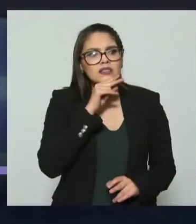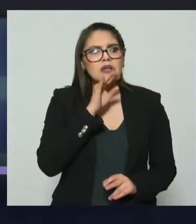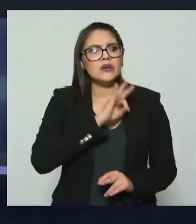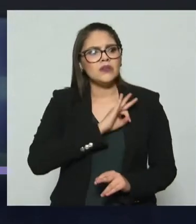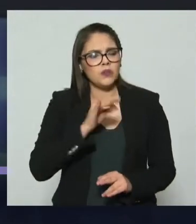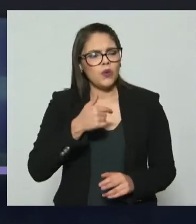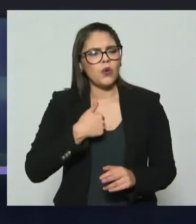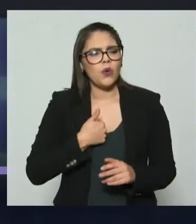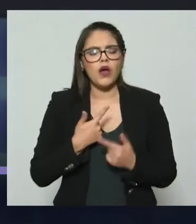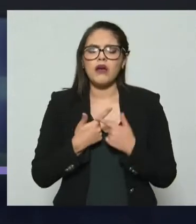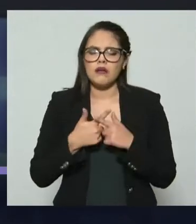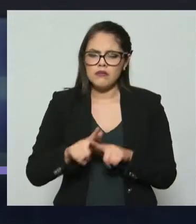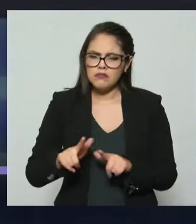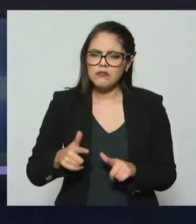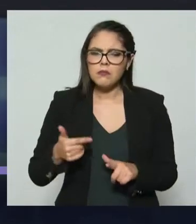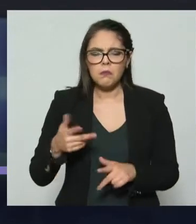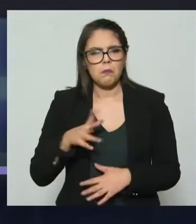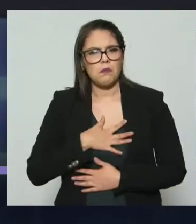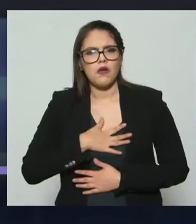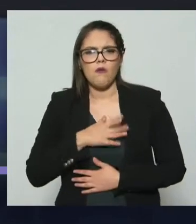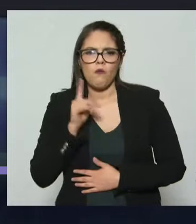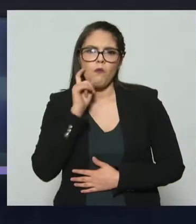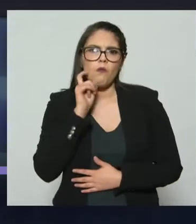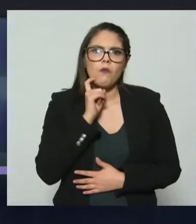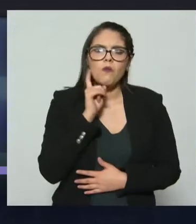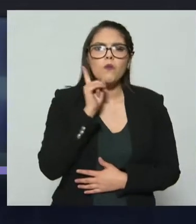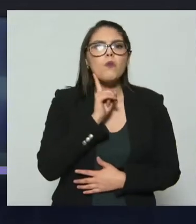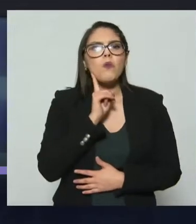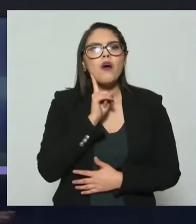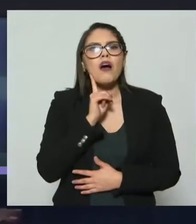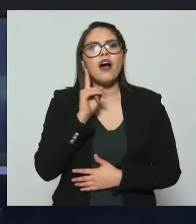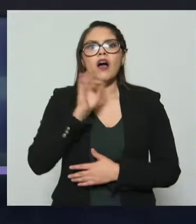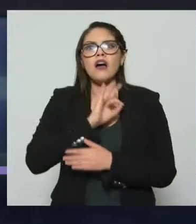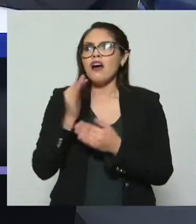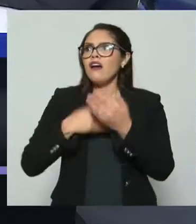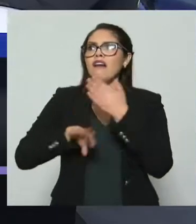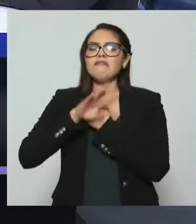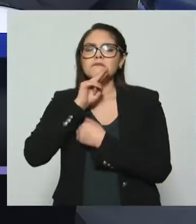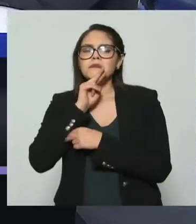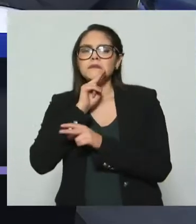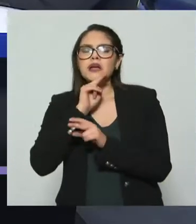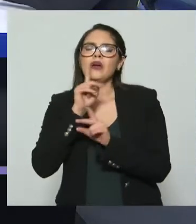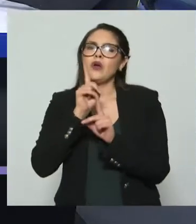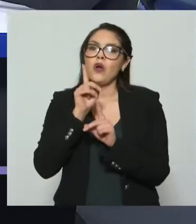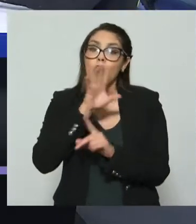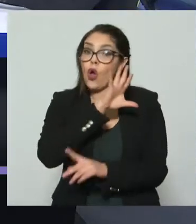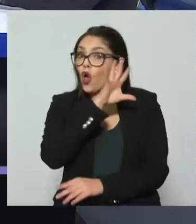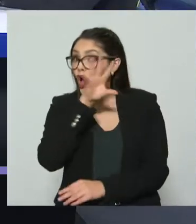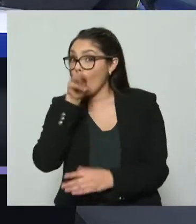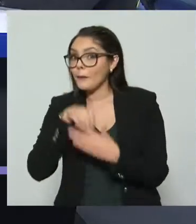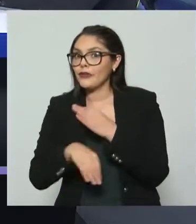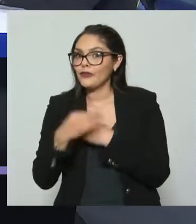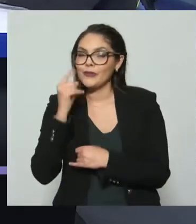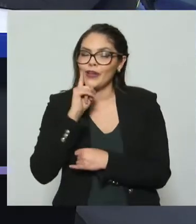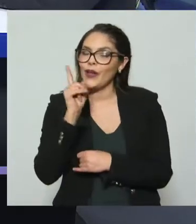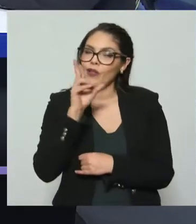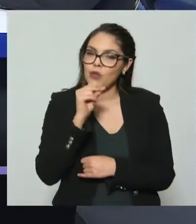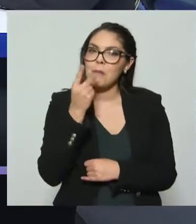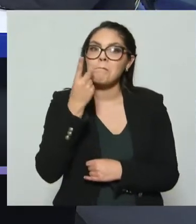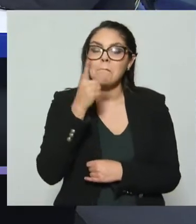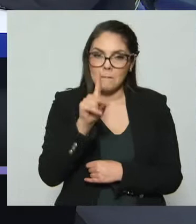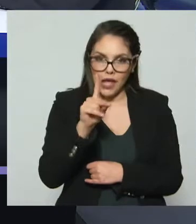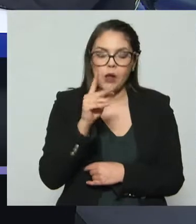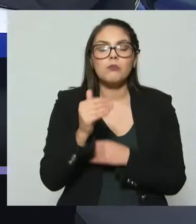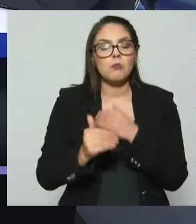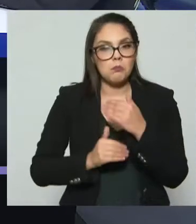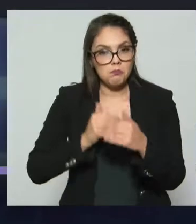sin ser agredidas por ello. Me parece por eso una de las más importantes. No queda cubierto el pendiente para las mujeres, pero me parece una de las más